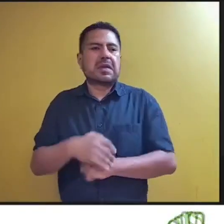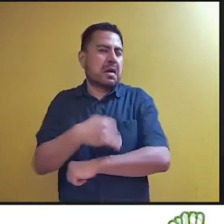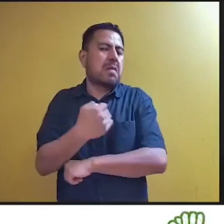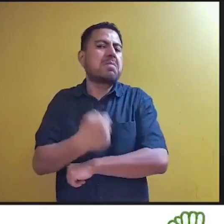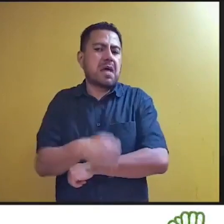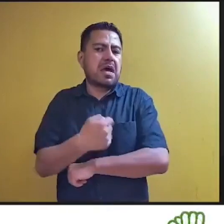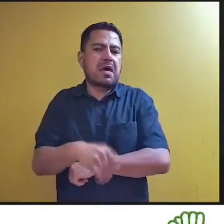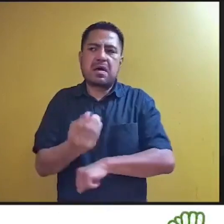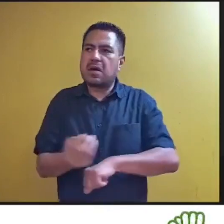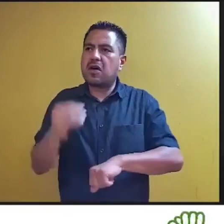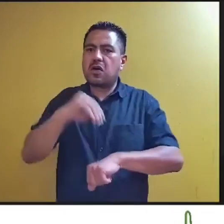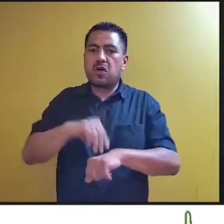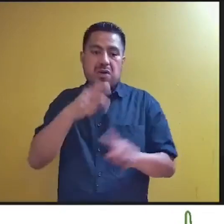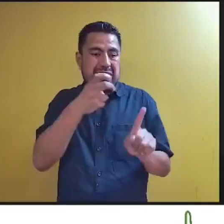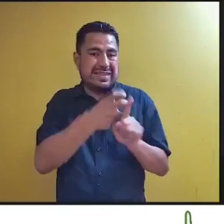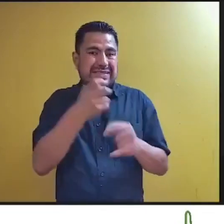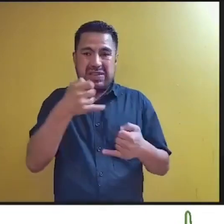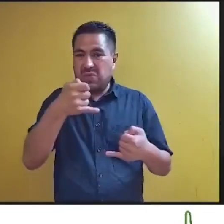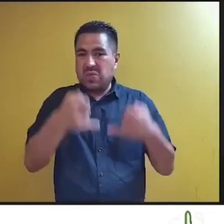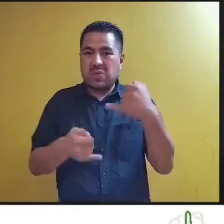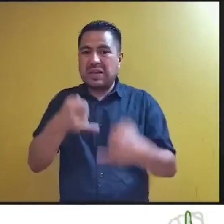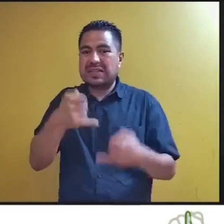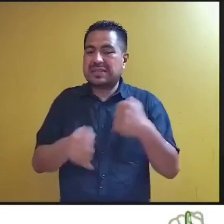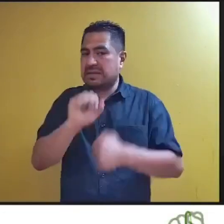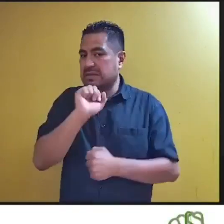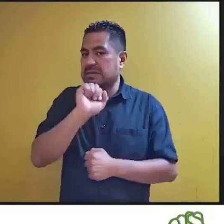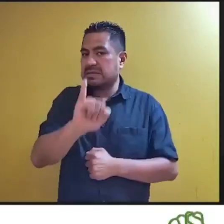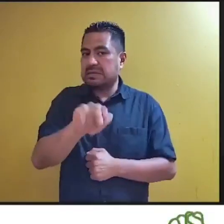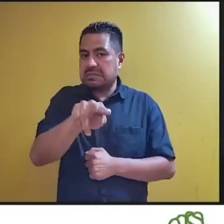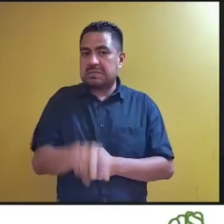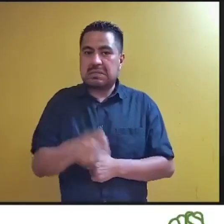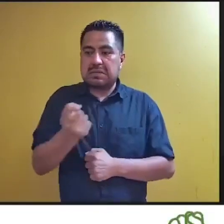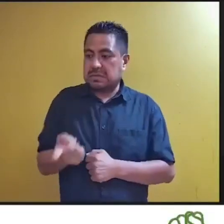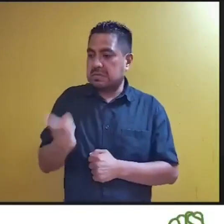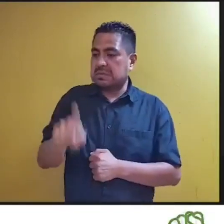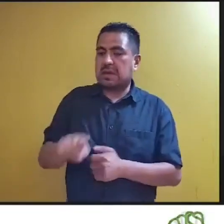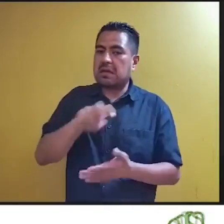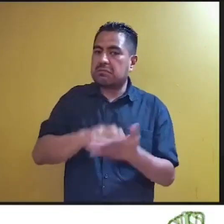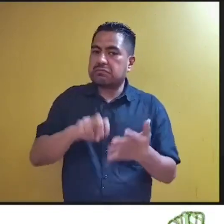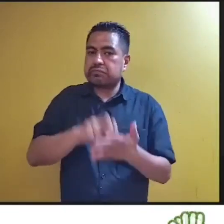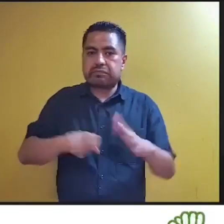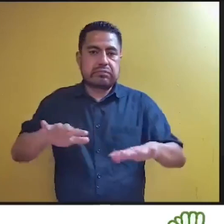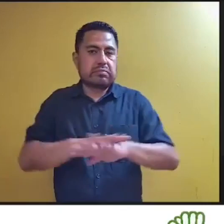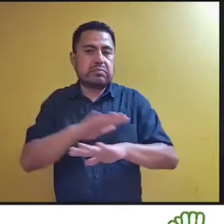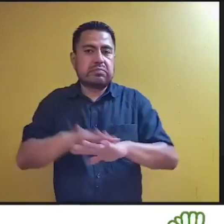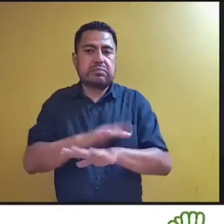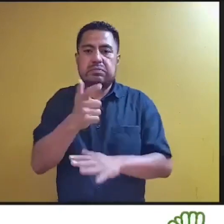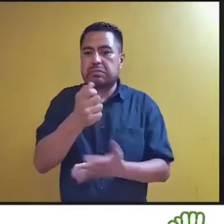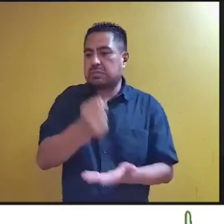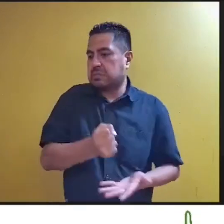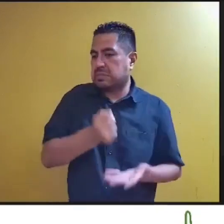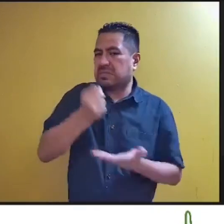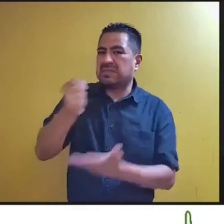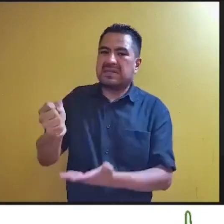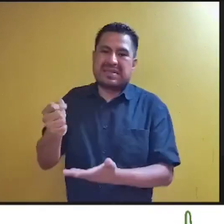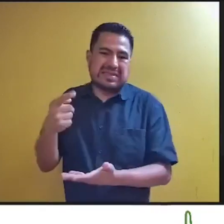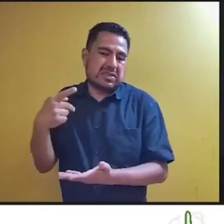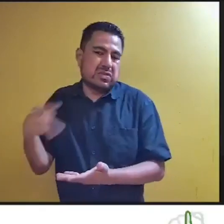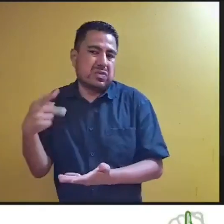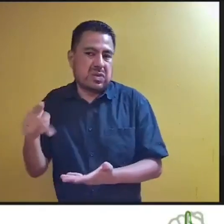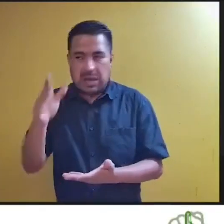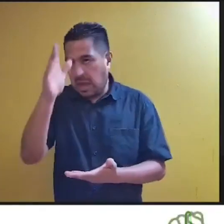parcialmente fundado este juicio y efectivamente estamos ordenando la modificación al presupuesto de ingresos